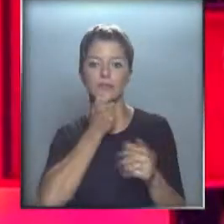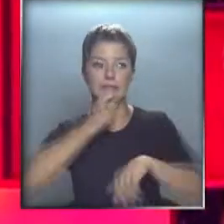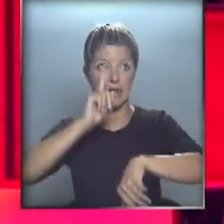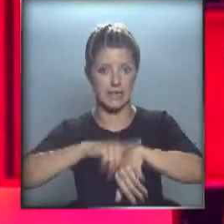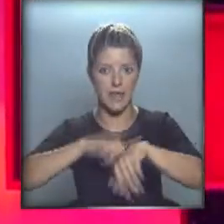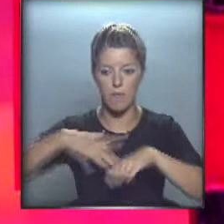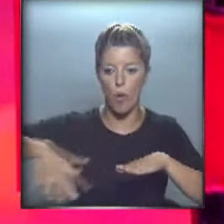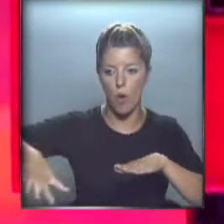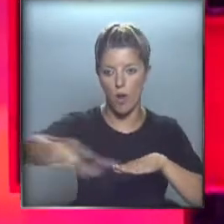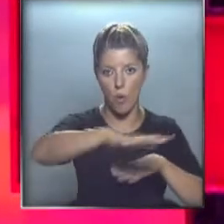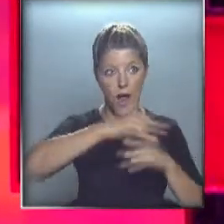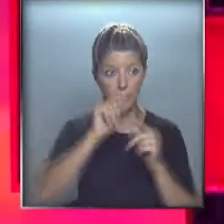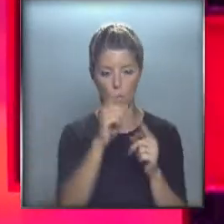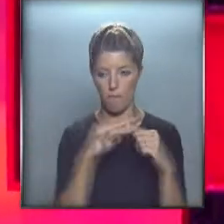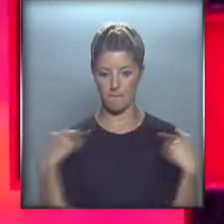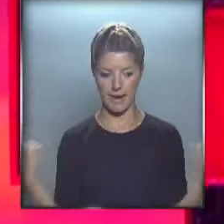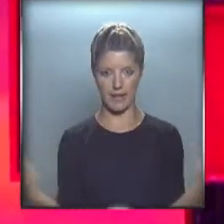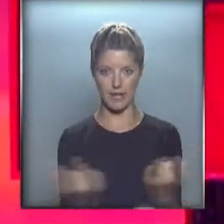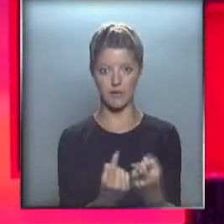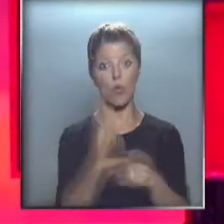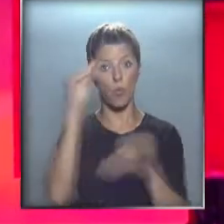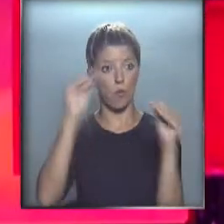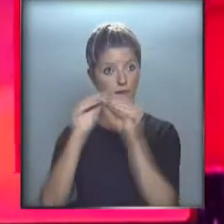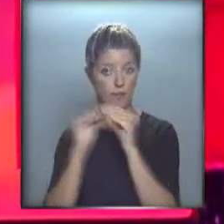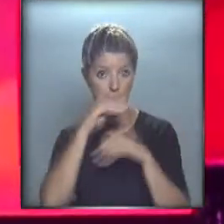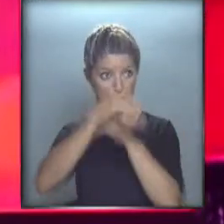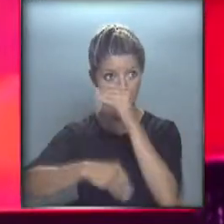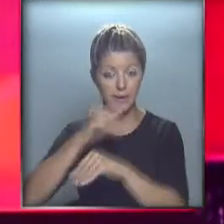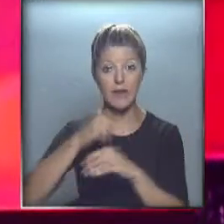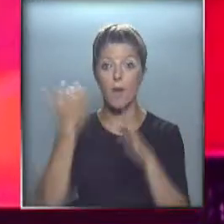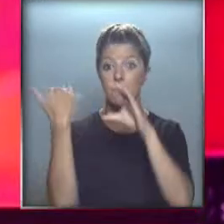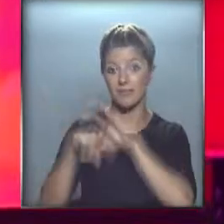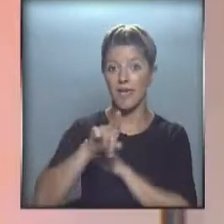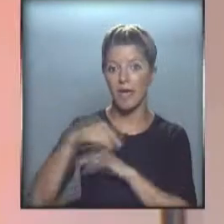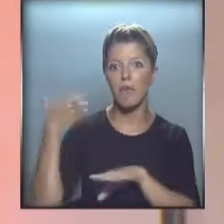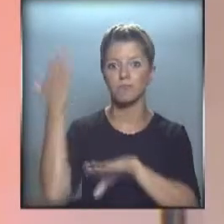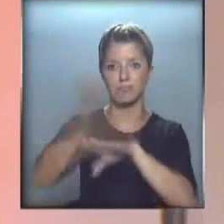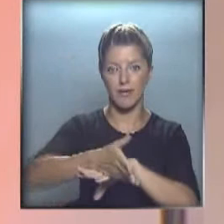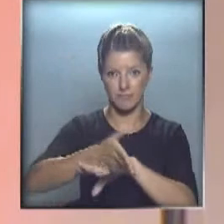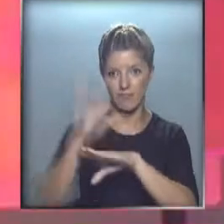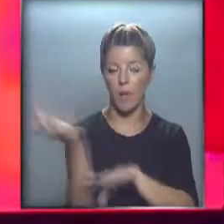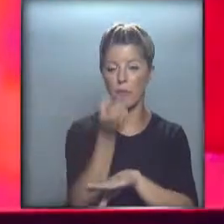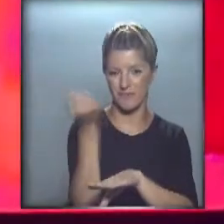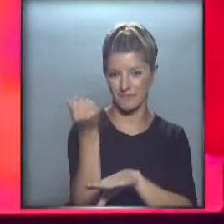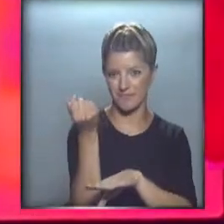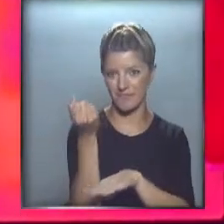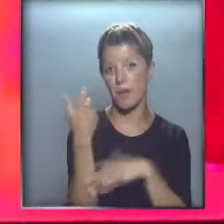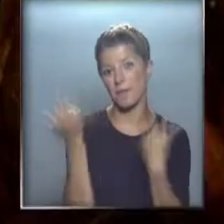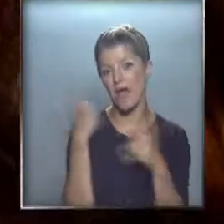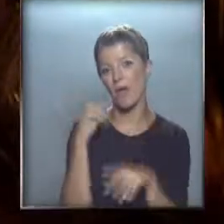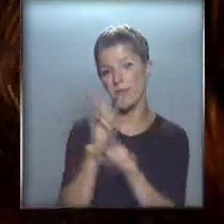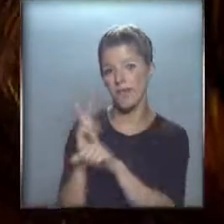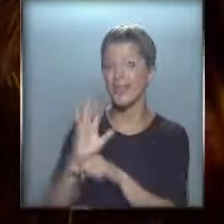de la zona de seguridad, un contacto familiar le lleva un mensaje y ahí va el rescate, ¿no? Para tenerlos ahí. Van todos los